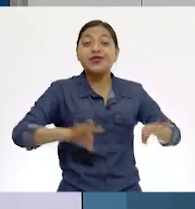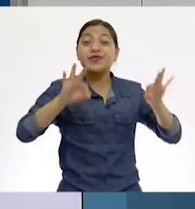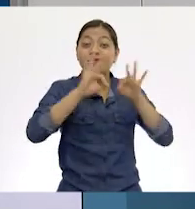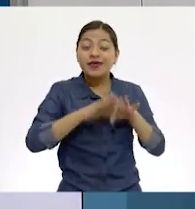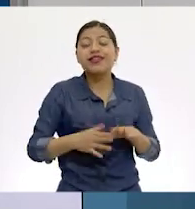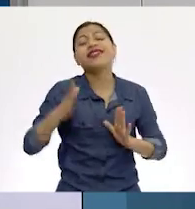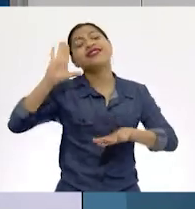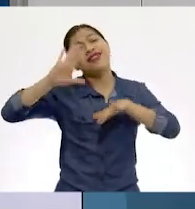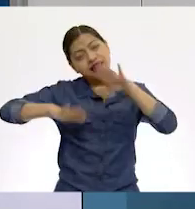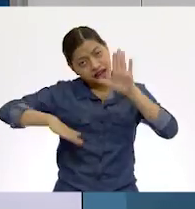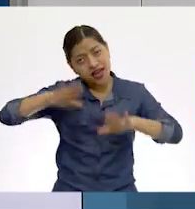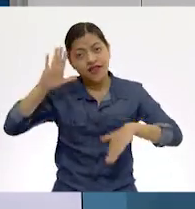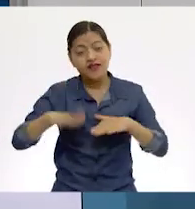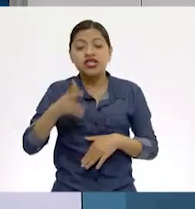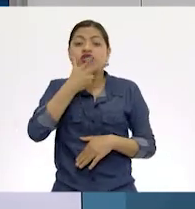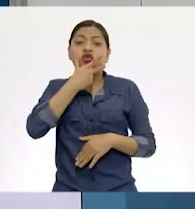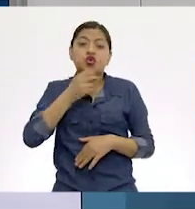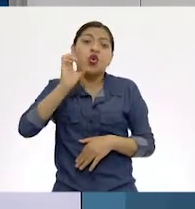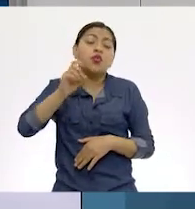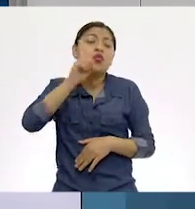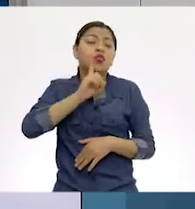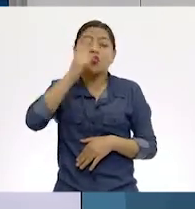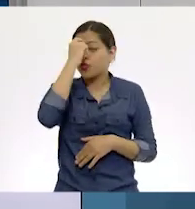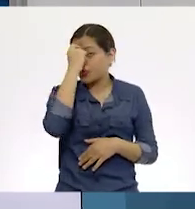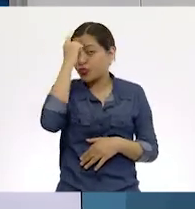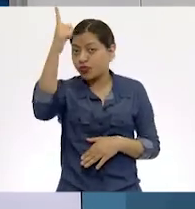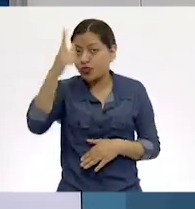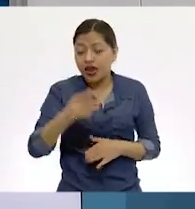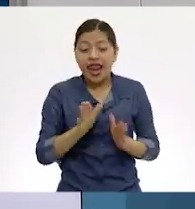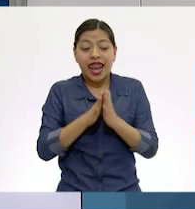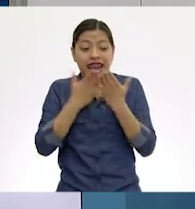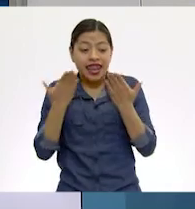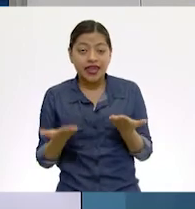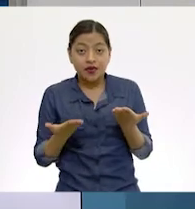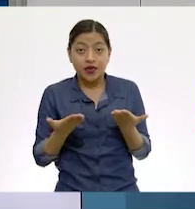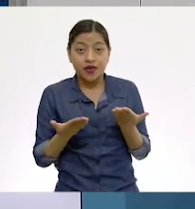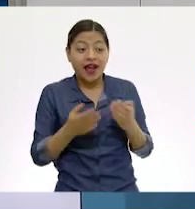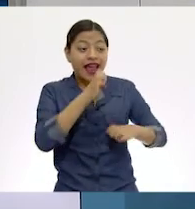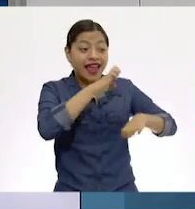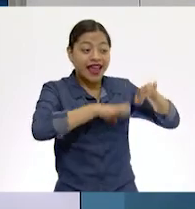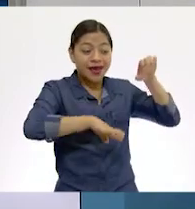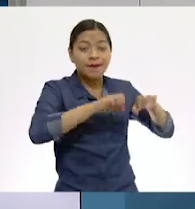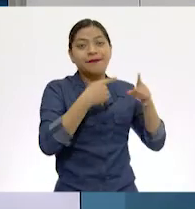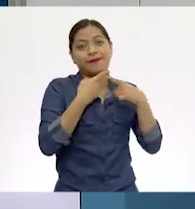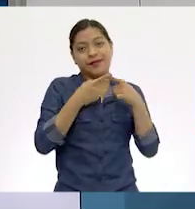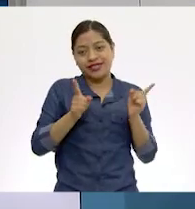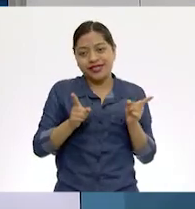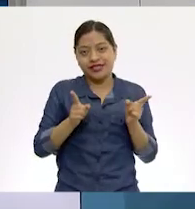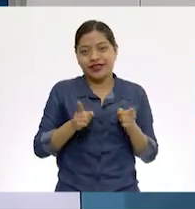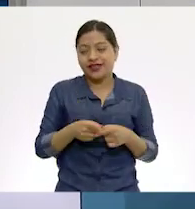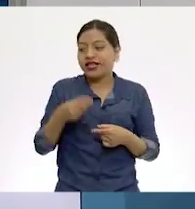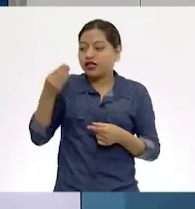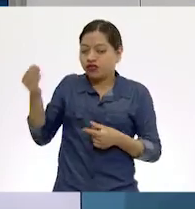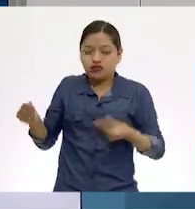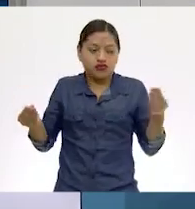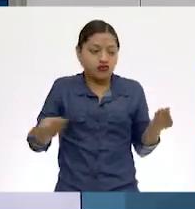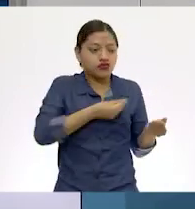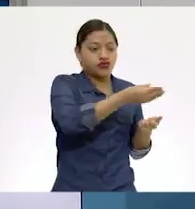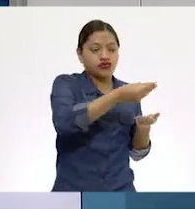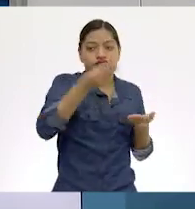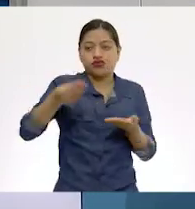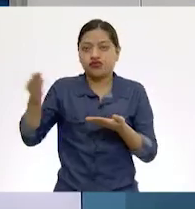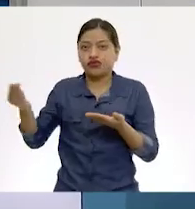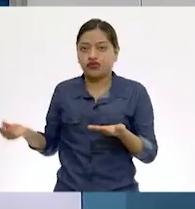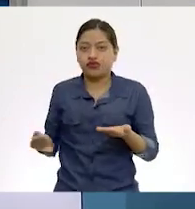en ocasiones un autor o autora tiene publicado un mismo libro en distintas casas editoriales, lo cual puede cambiar la forma en que